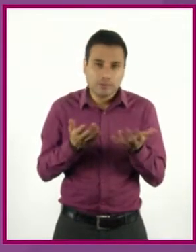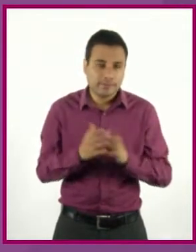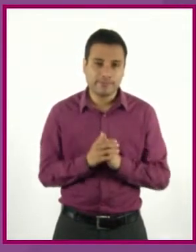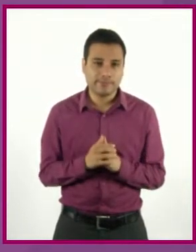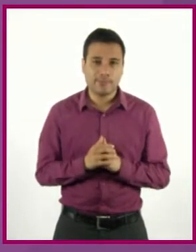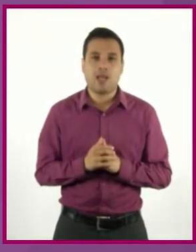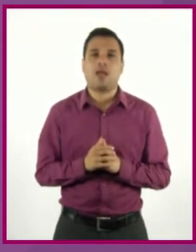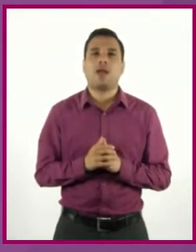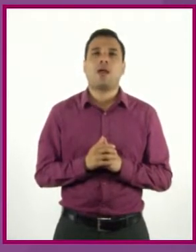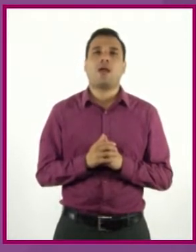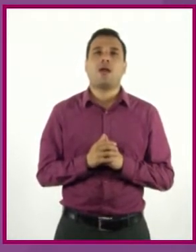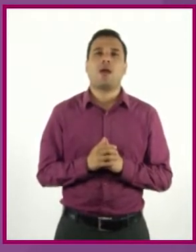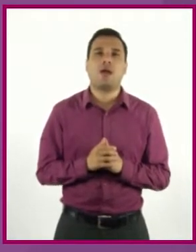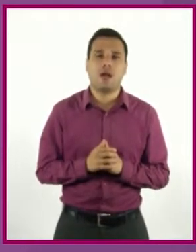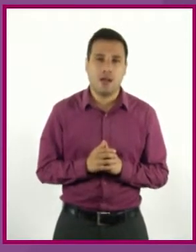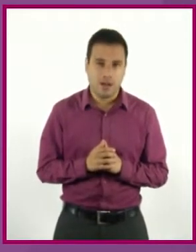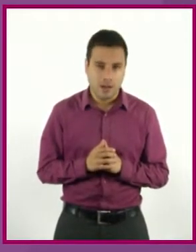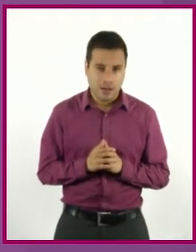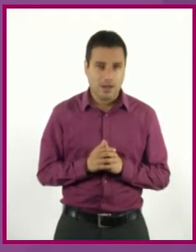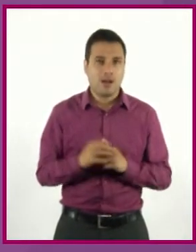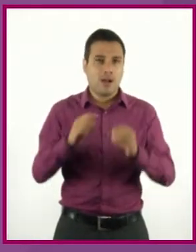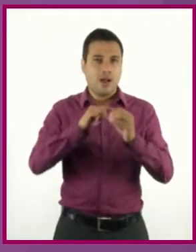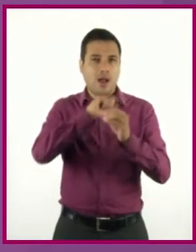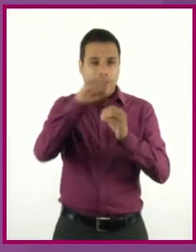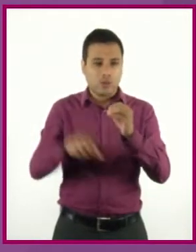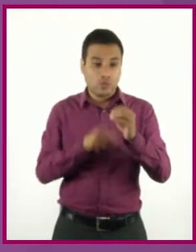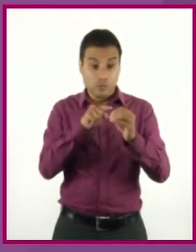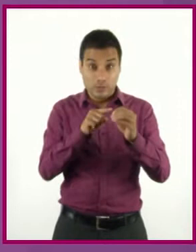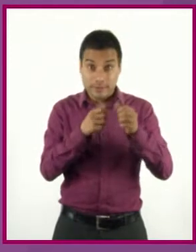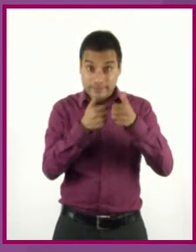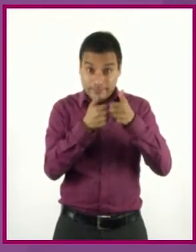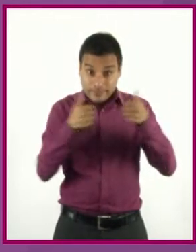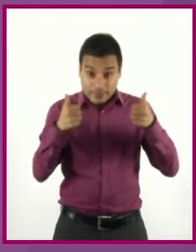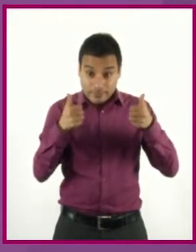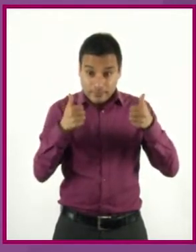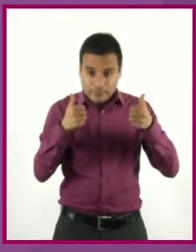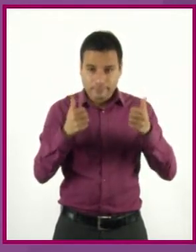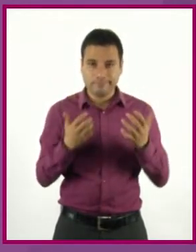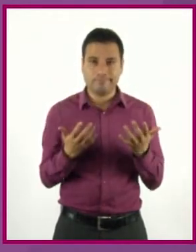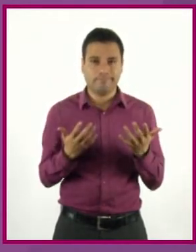no serían como se pensaba entonces, indivisibles.